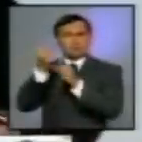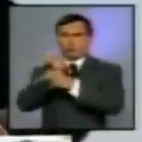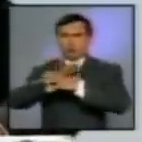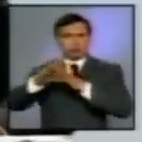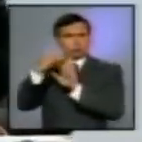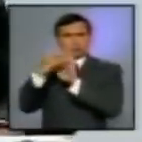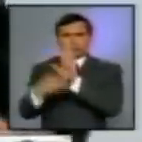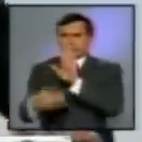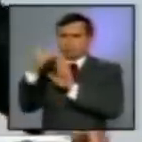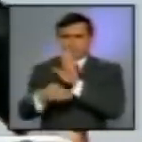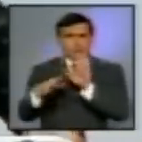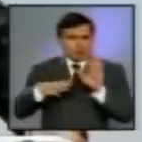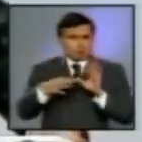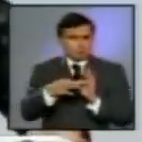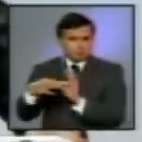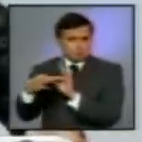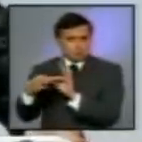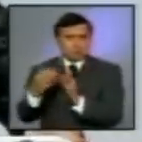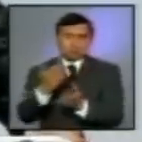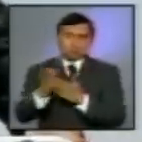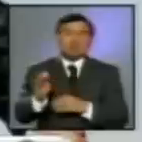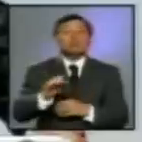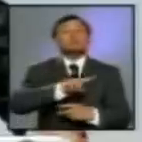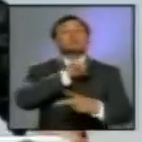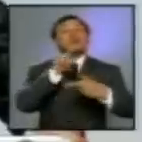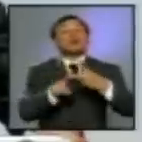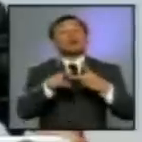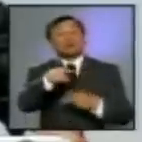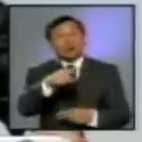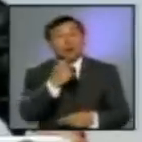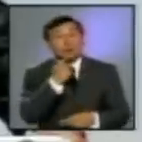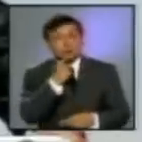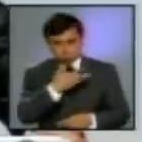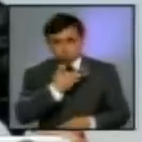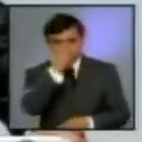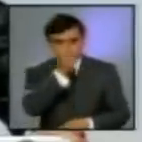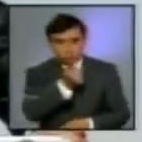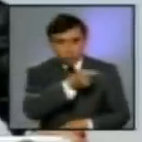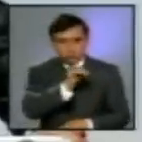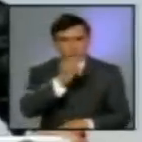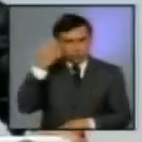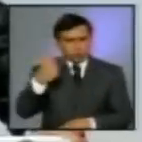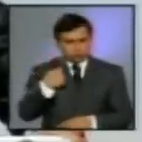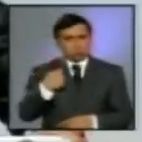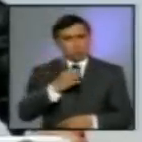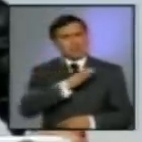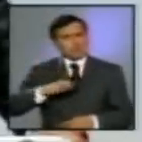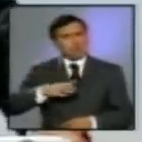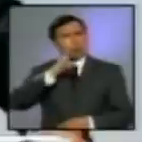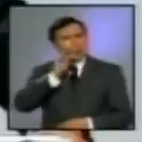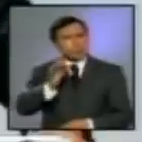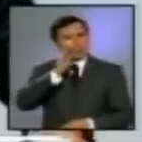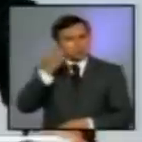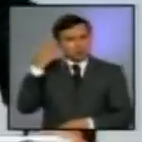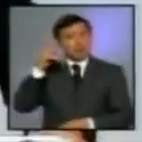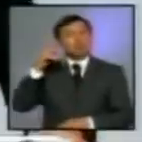al que me he referido. Segundo, tiene usted razón, Andrés Manuel. Soy el candidato del compromiso. Lo fui como gobernador del Estado de México.